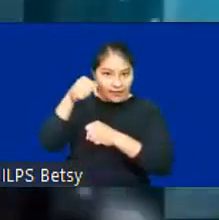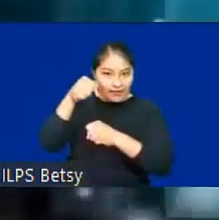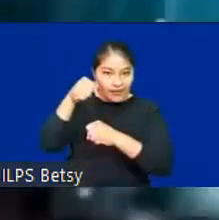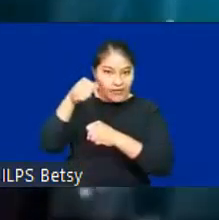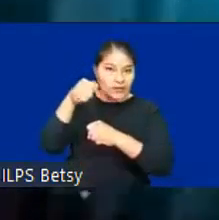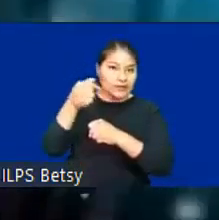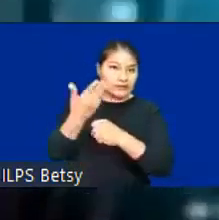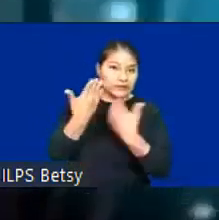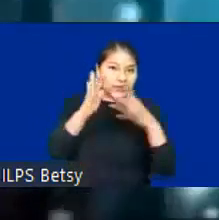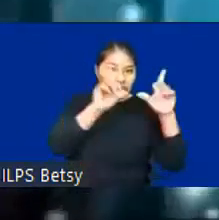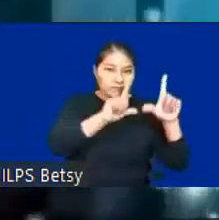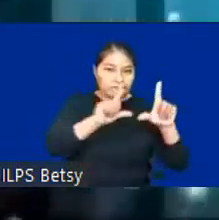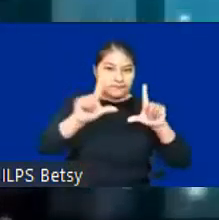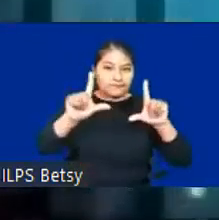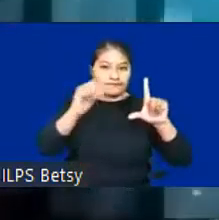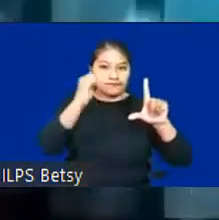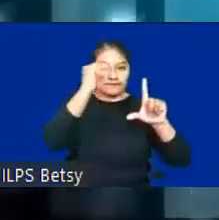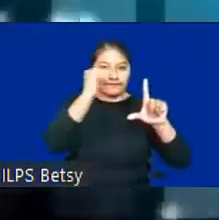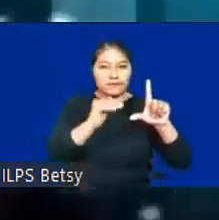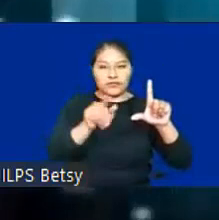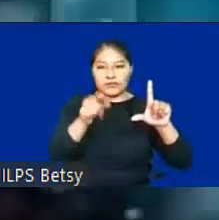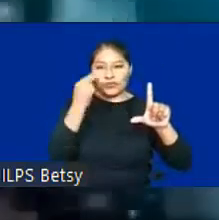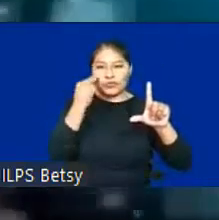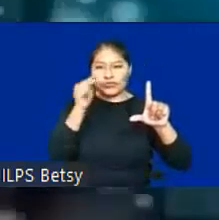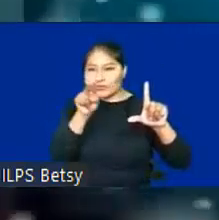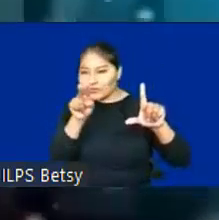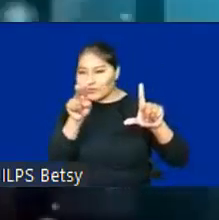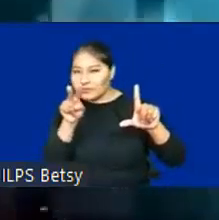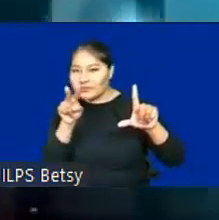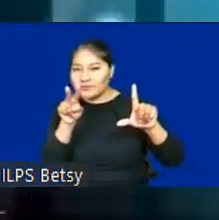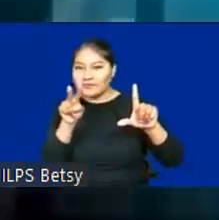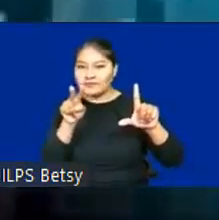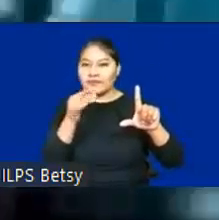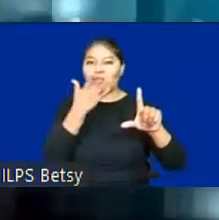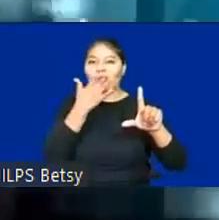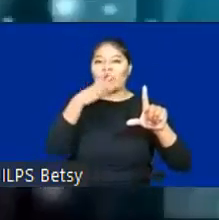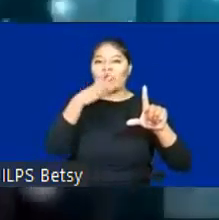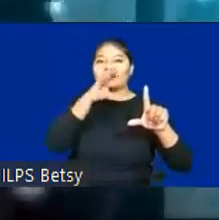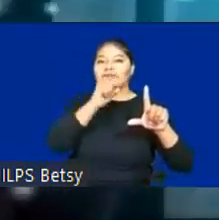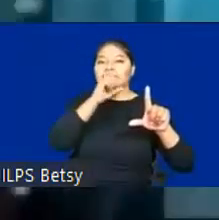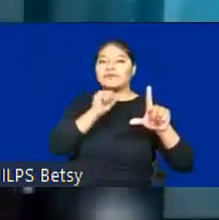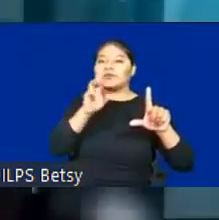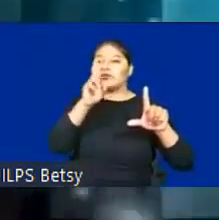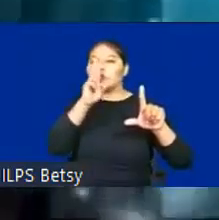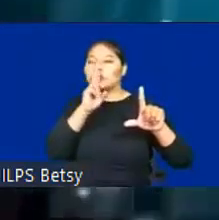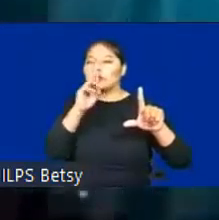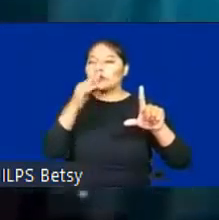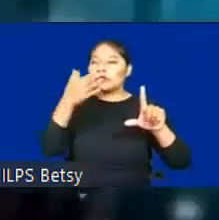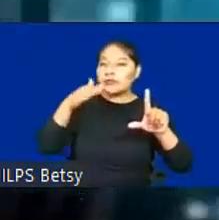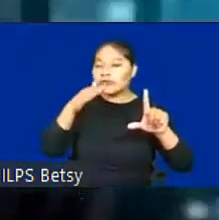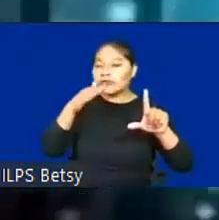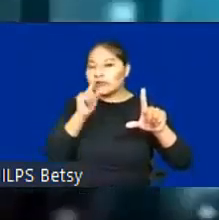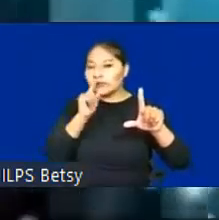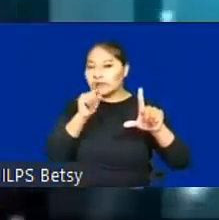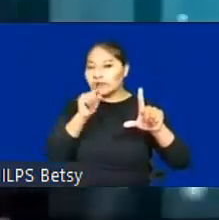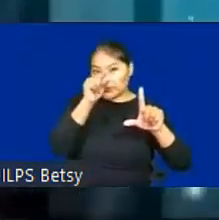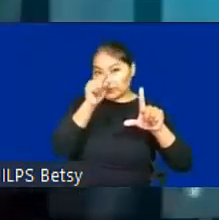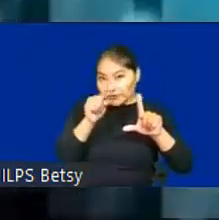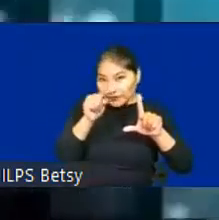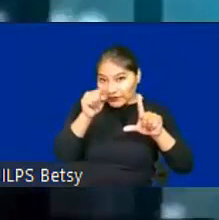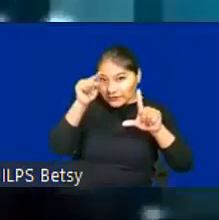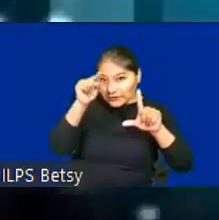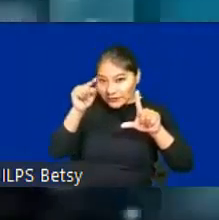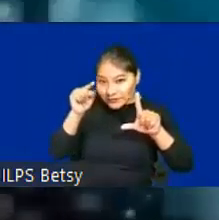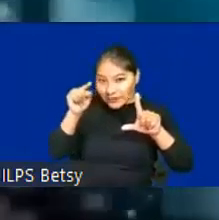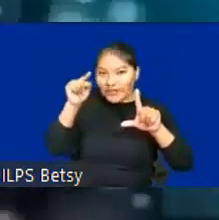la línea, no sé si se ve anaranjado o rojo en su pantalla, pero esta línea es la que